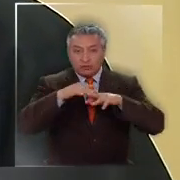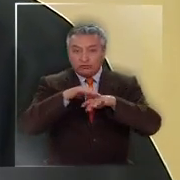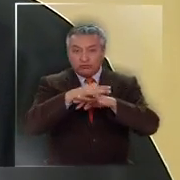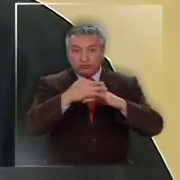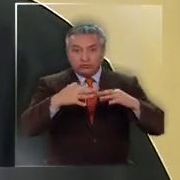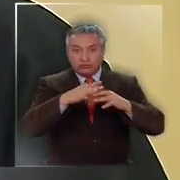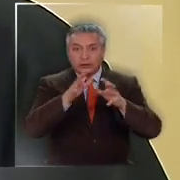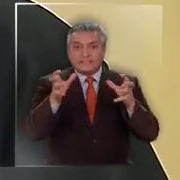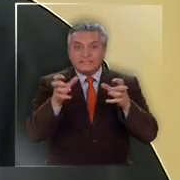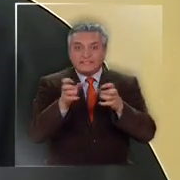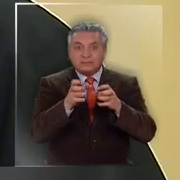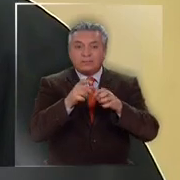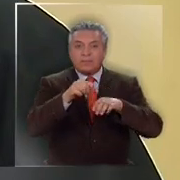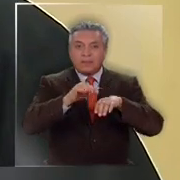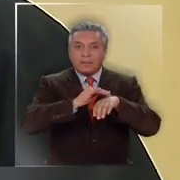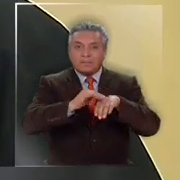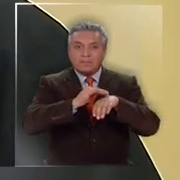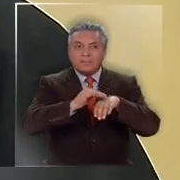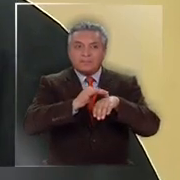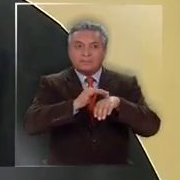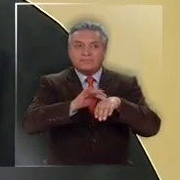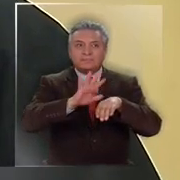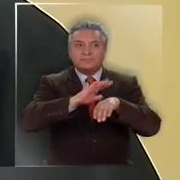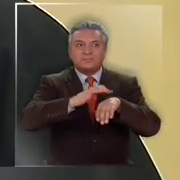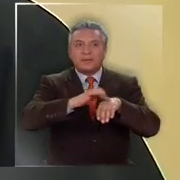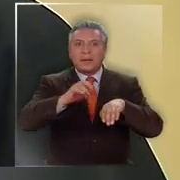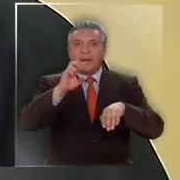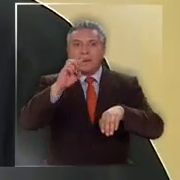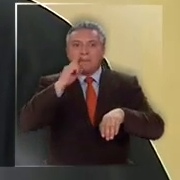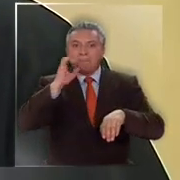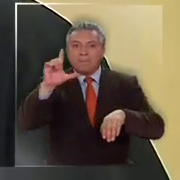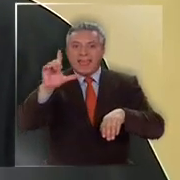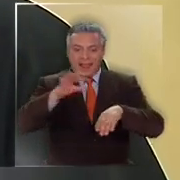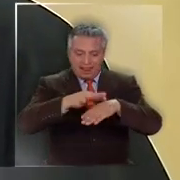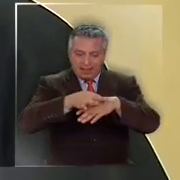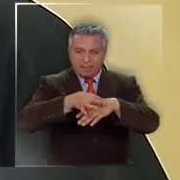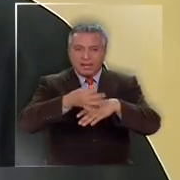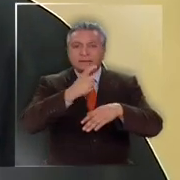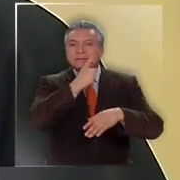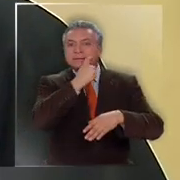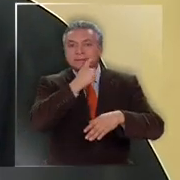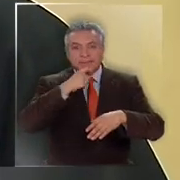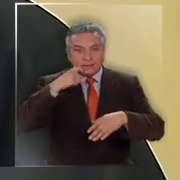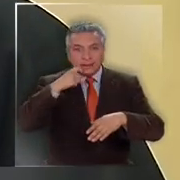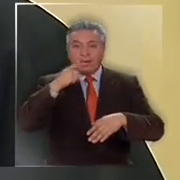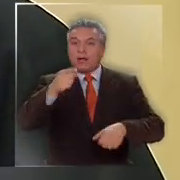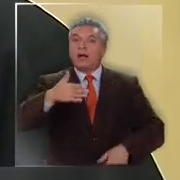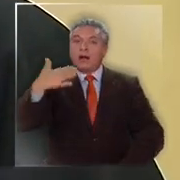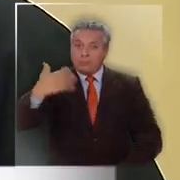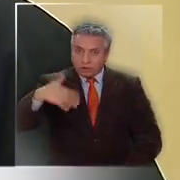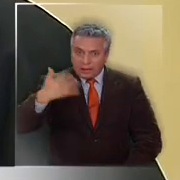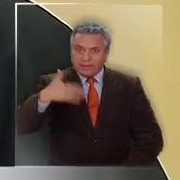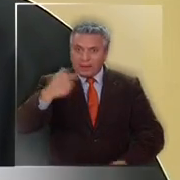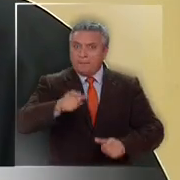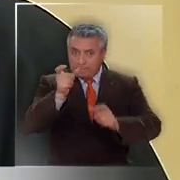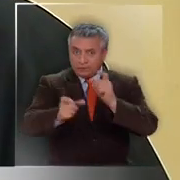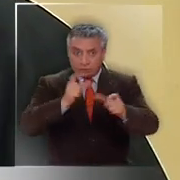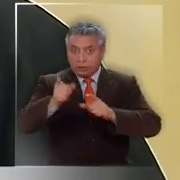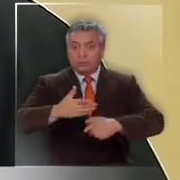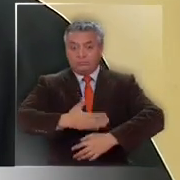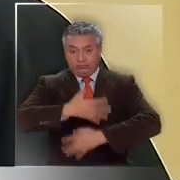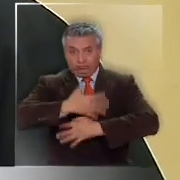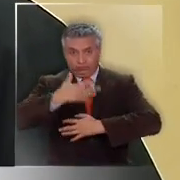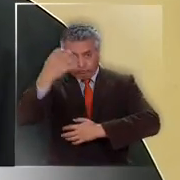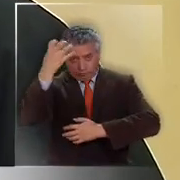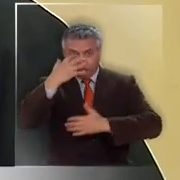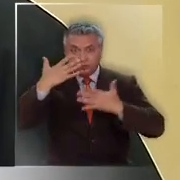se va a secar la piel y se va a formar la cerosis o piel seca. Por lo cual es muy importante que la gente todas las mañanas, inmediatamente después de la